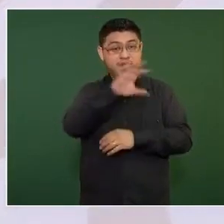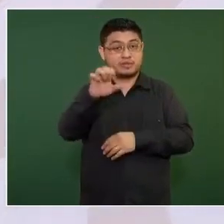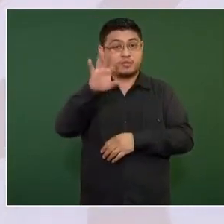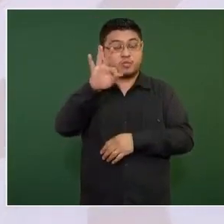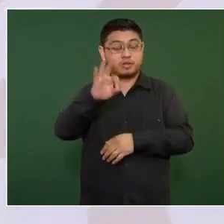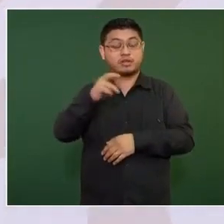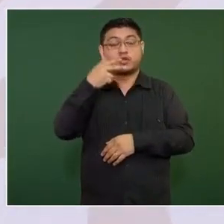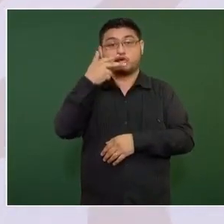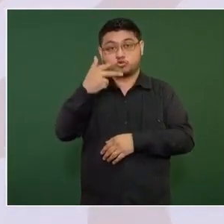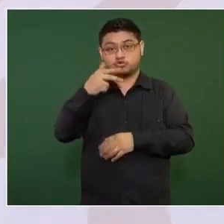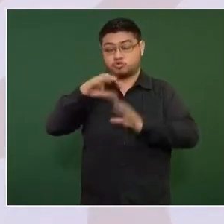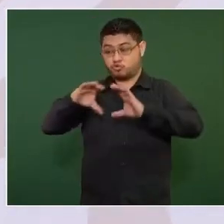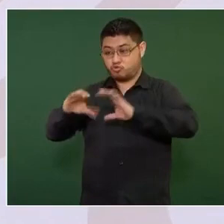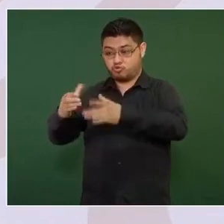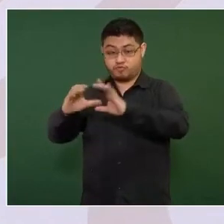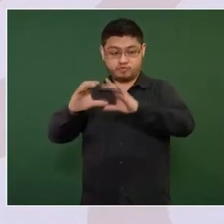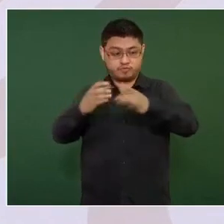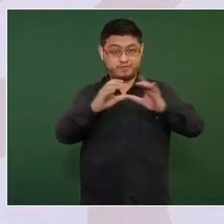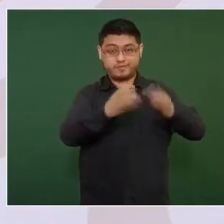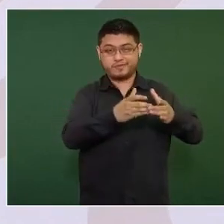111.548 comunidades.